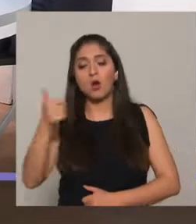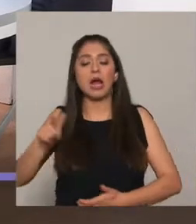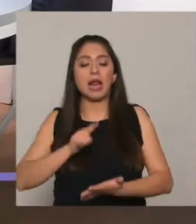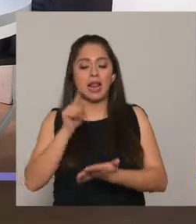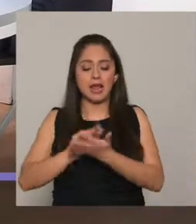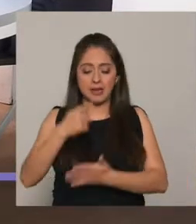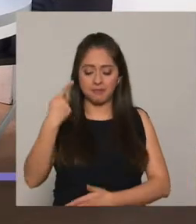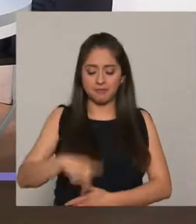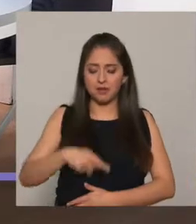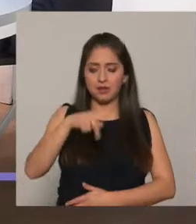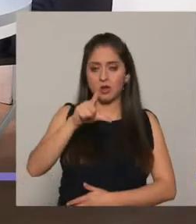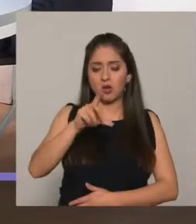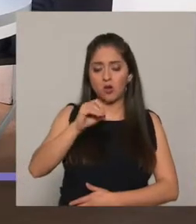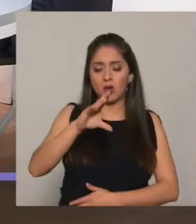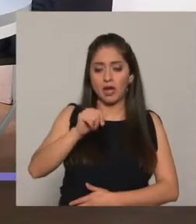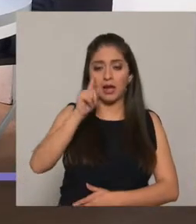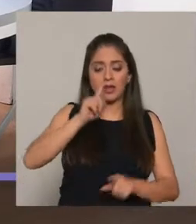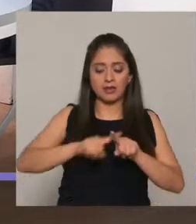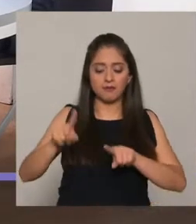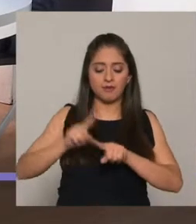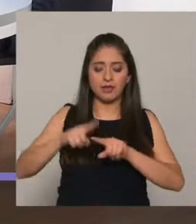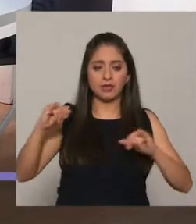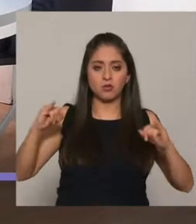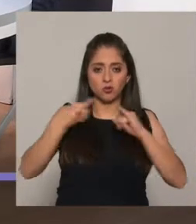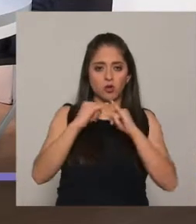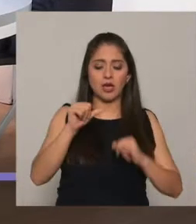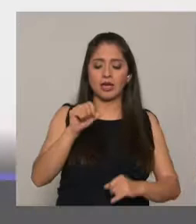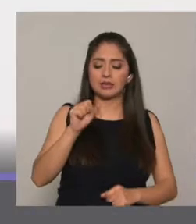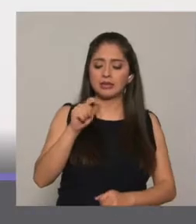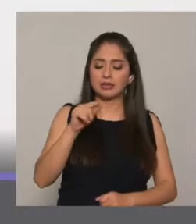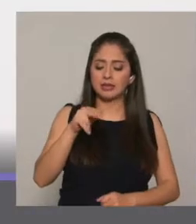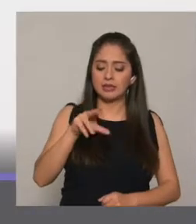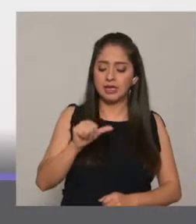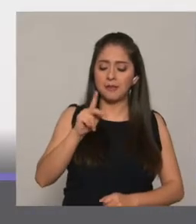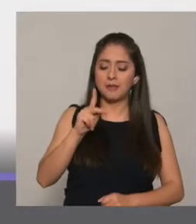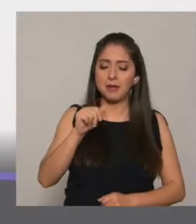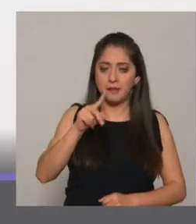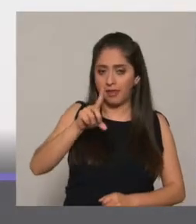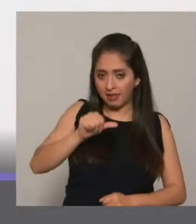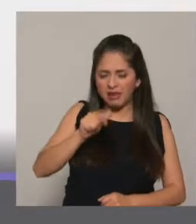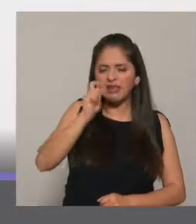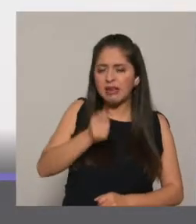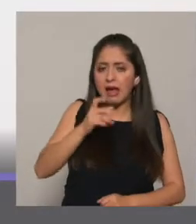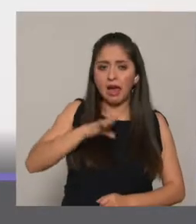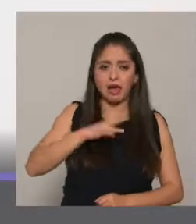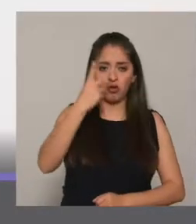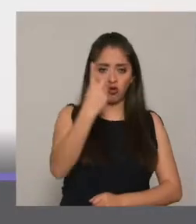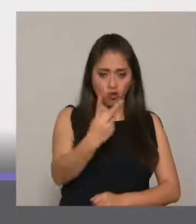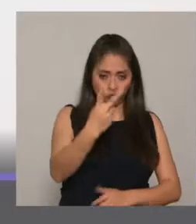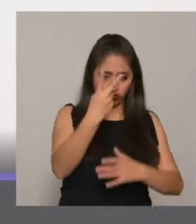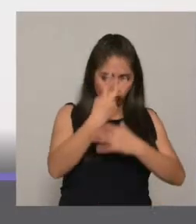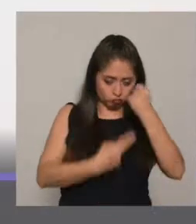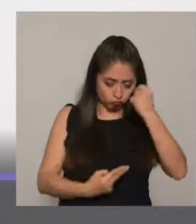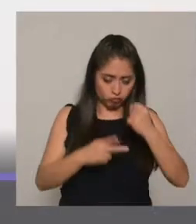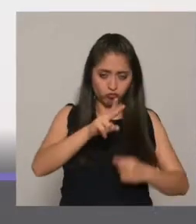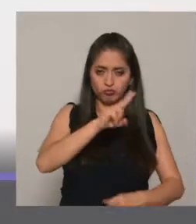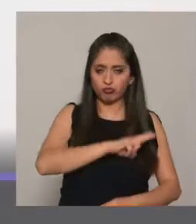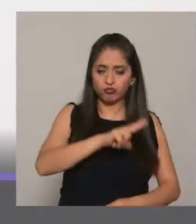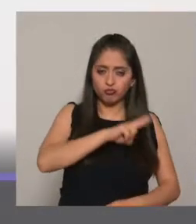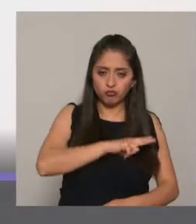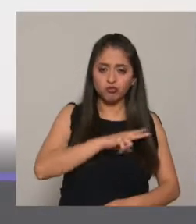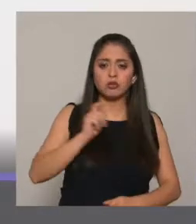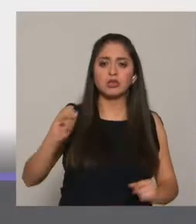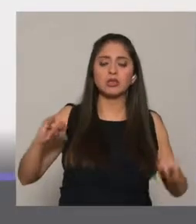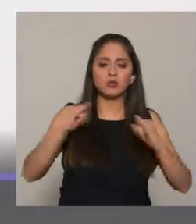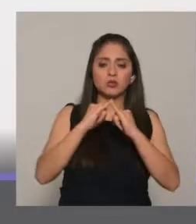local, es la Ley de Instituciones de Asistencia Privada, en donde hay 2 tipos de asociaciones de instituciones de